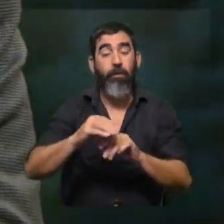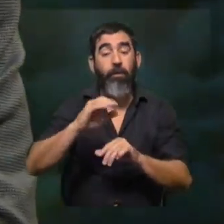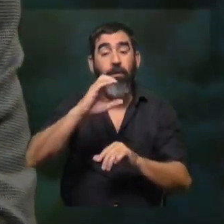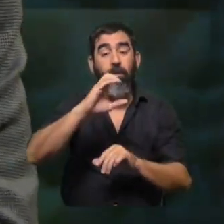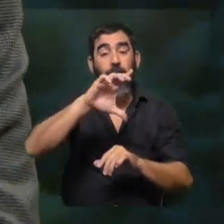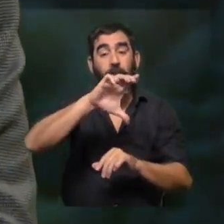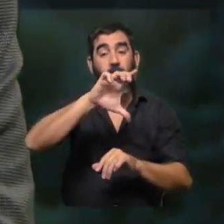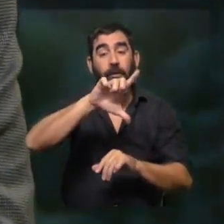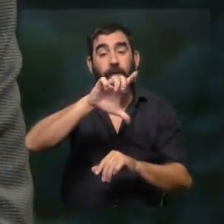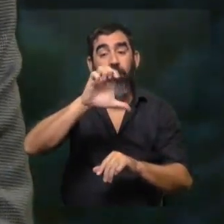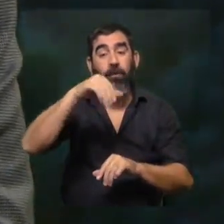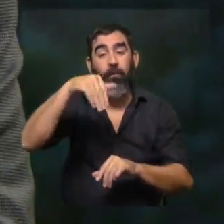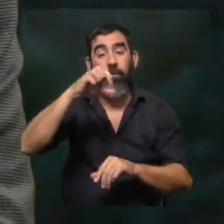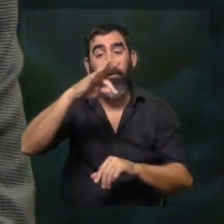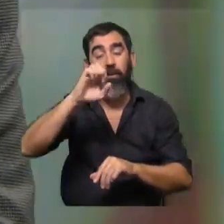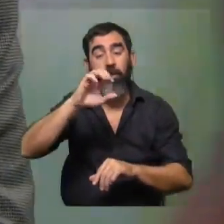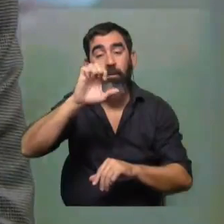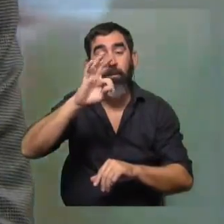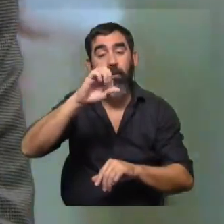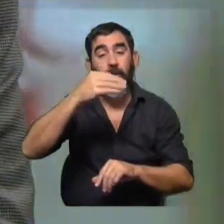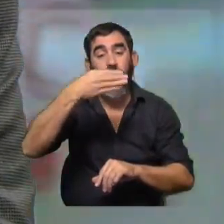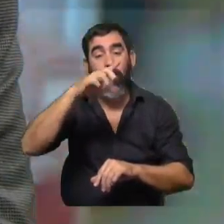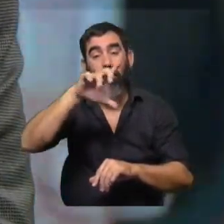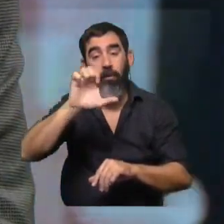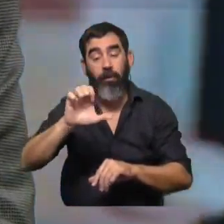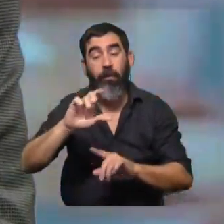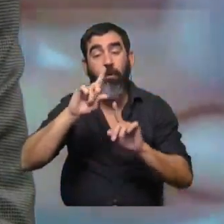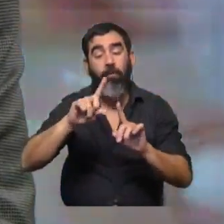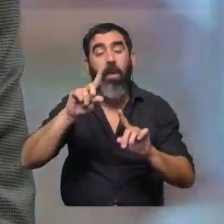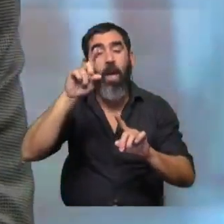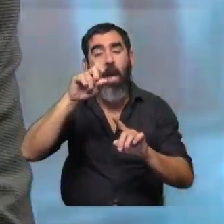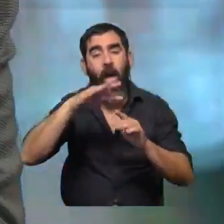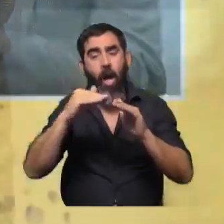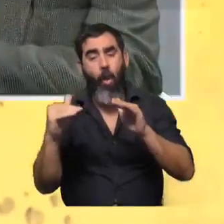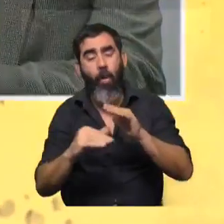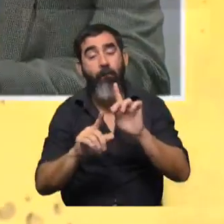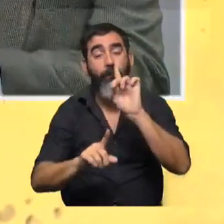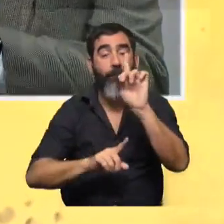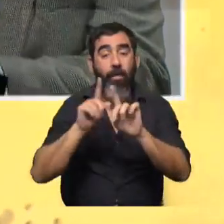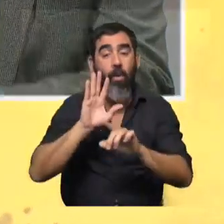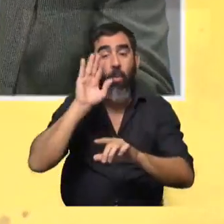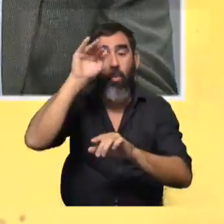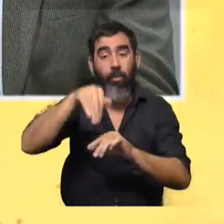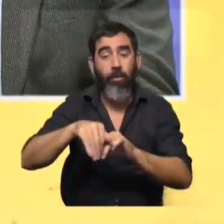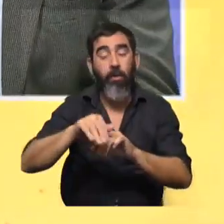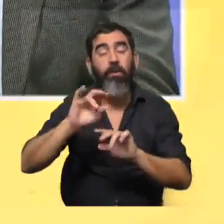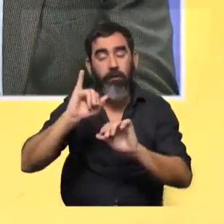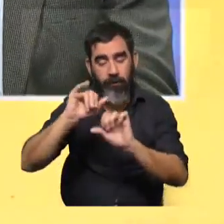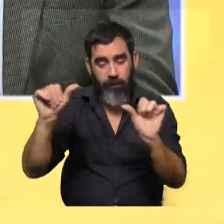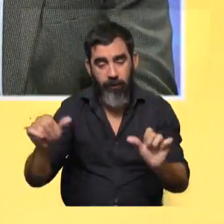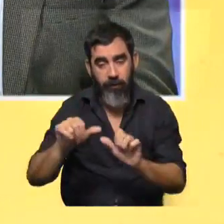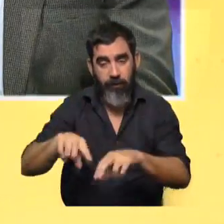en particular de aguas subterráneas, con alguna facultad de la Universidad de la República hemos hecho